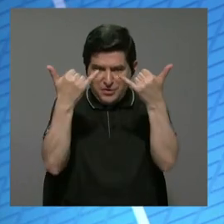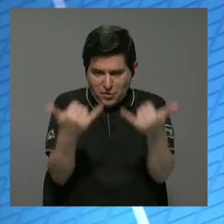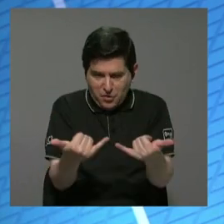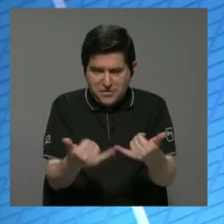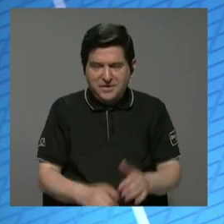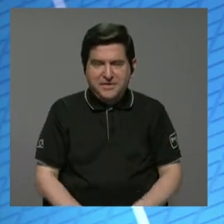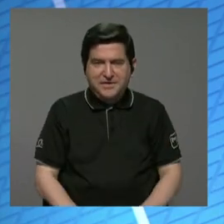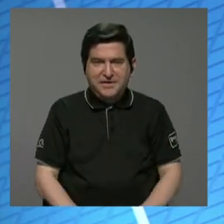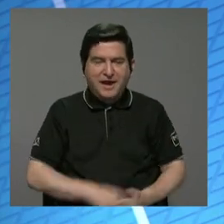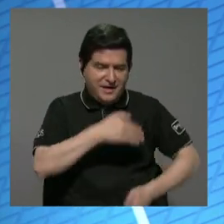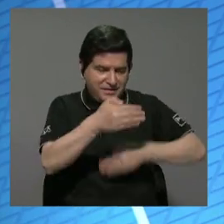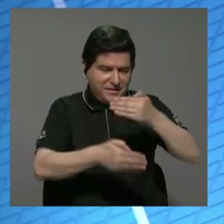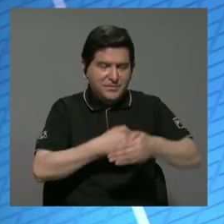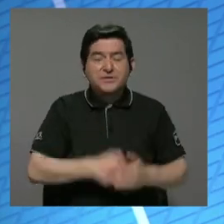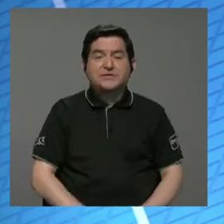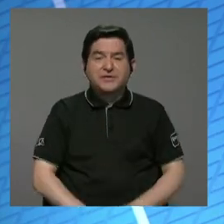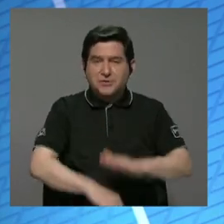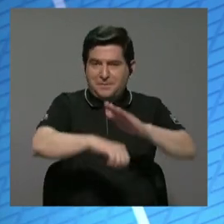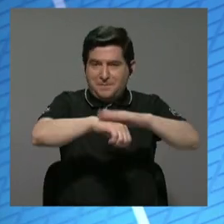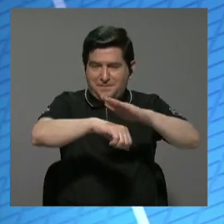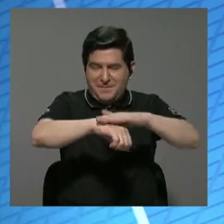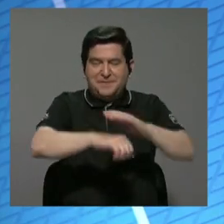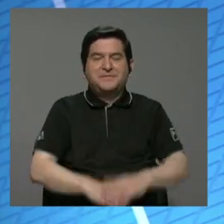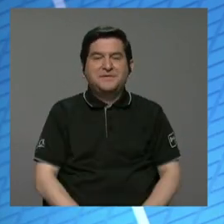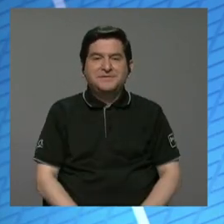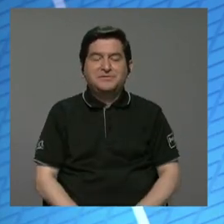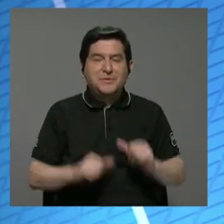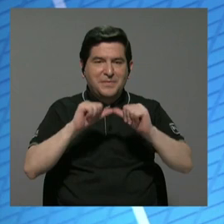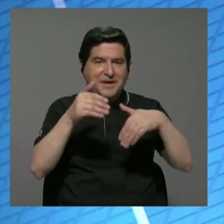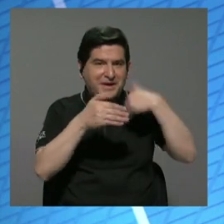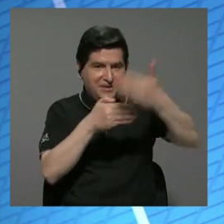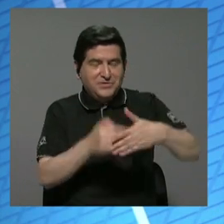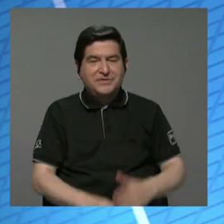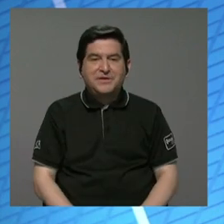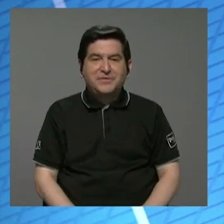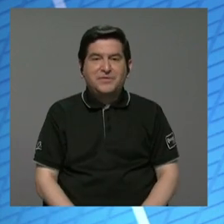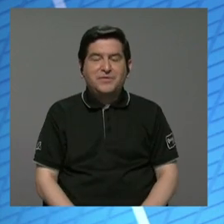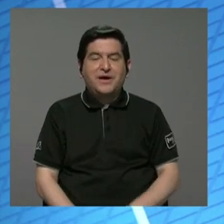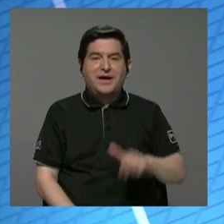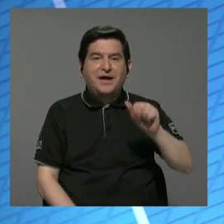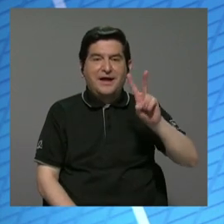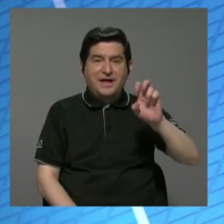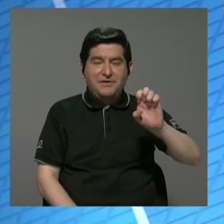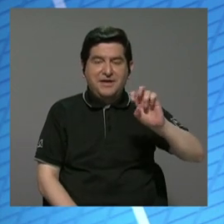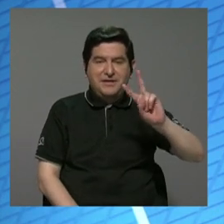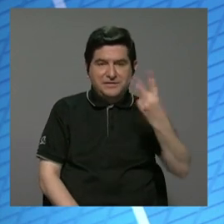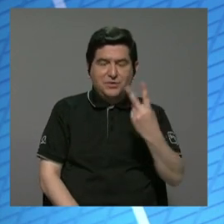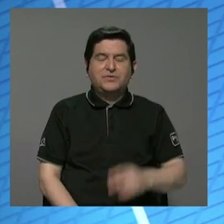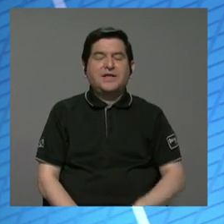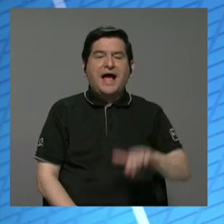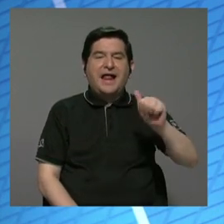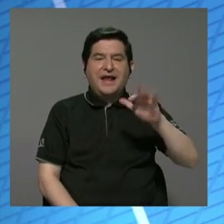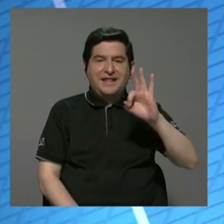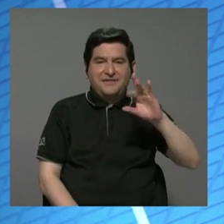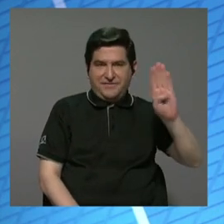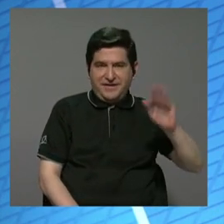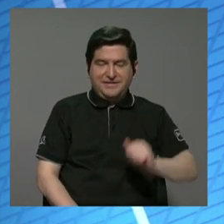más o menos cuál es el procedimiento, tenemos que dar otro pase, ¿verdad? Y volvemos sobre esto. Vamos a la Avenida Segunda con Alejandra Fernández.